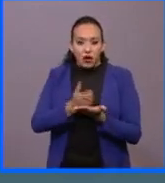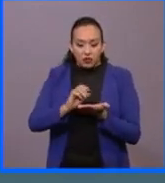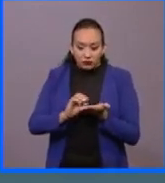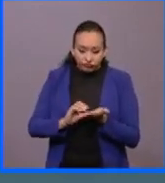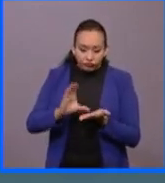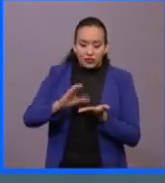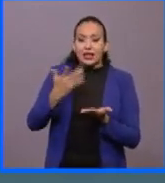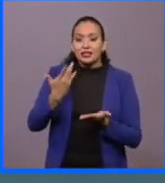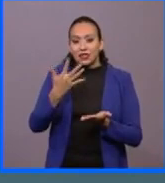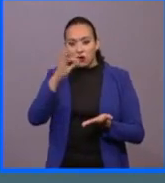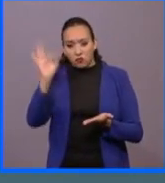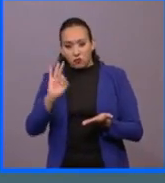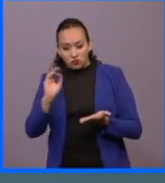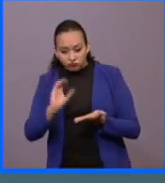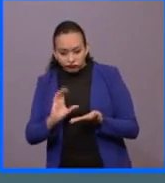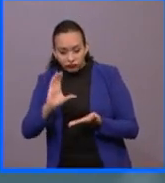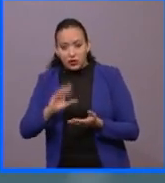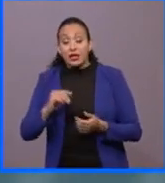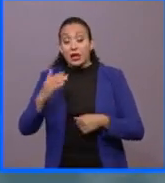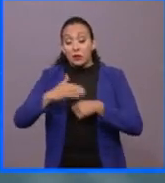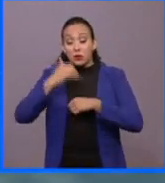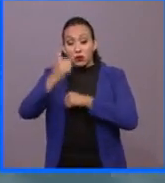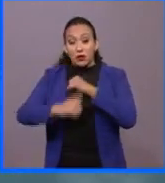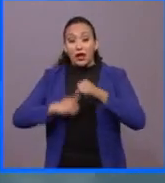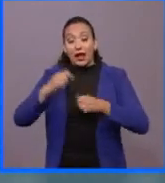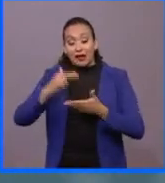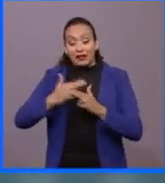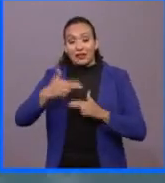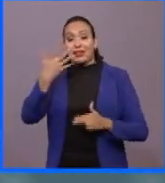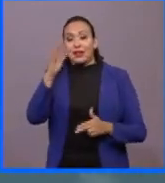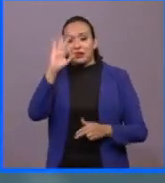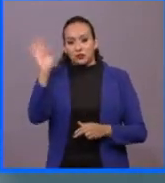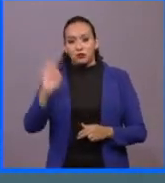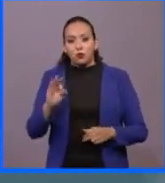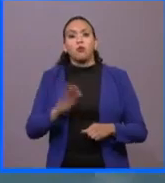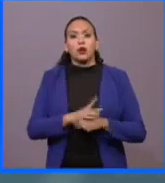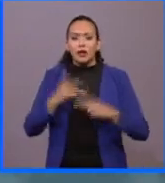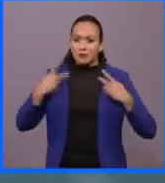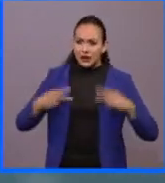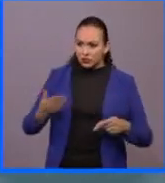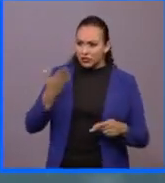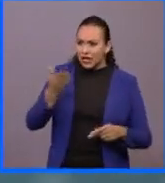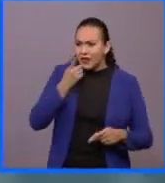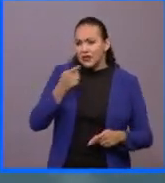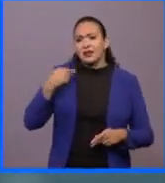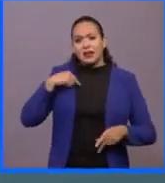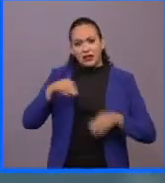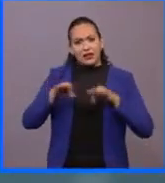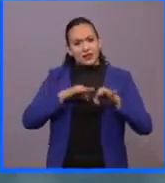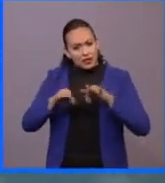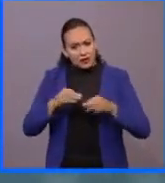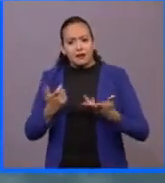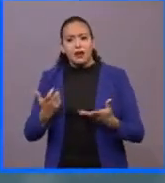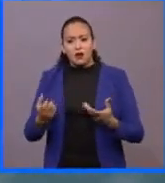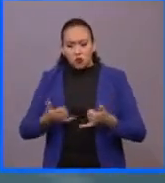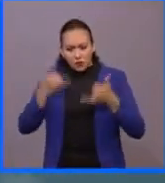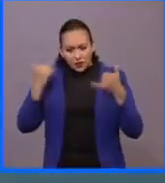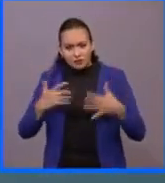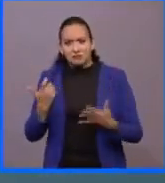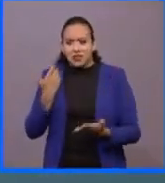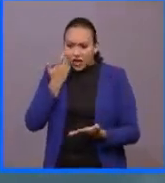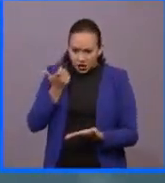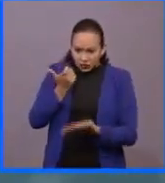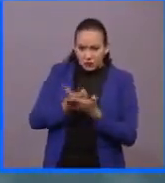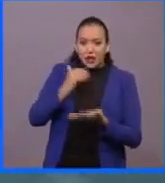del 5% y hasta el próximo año del 10%, como exigen para terminar el paro de labores. Para el canal